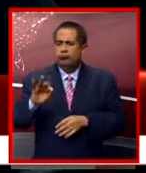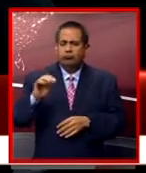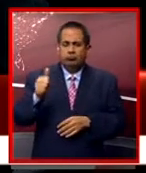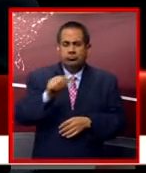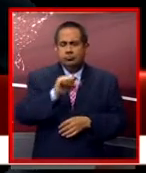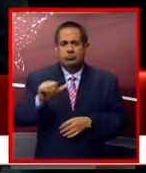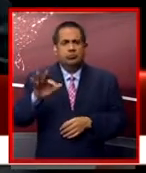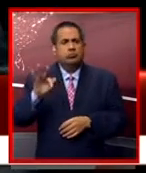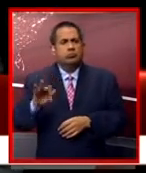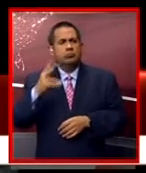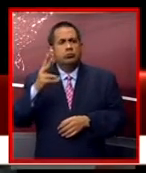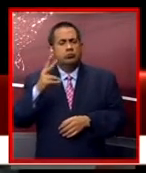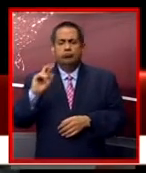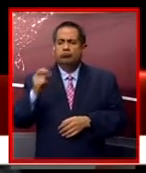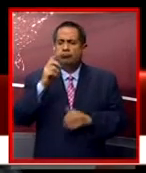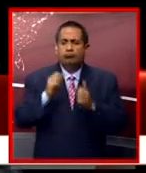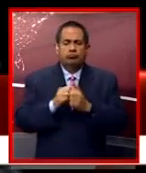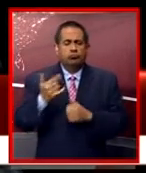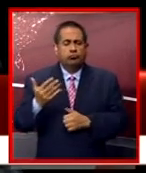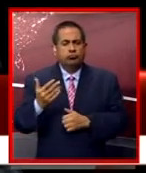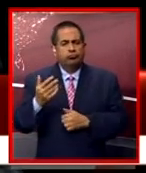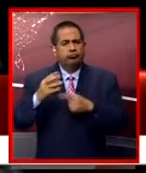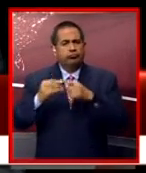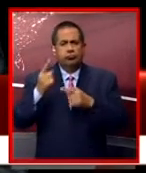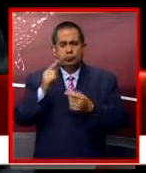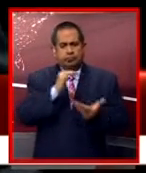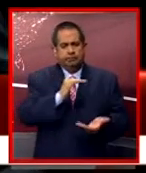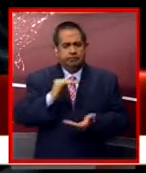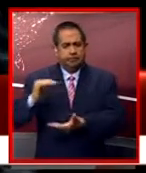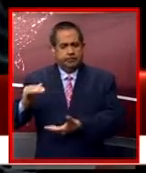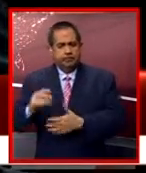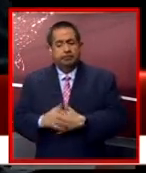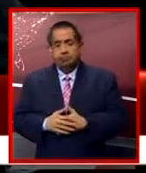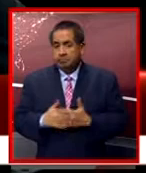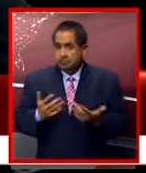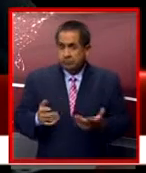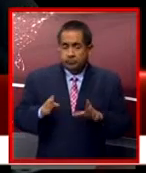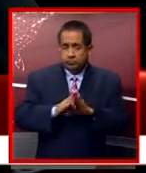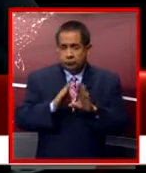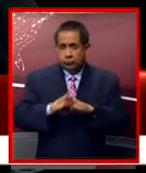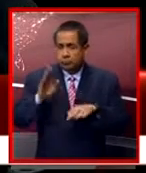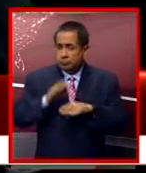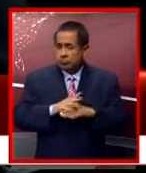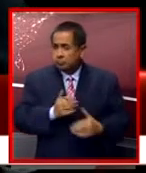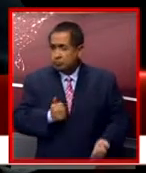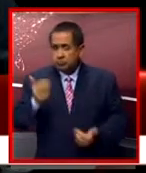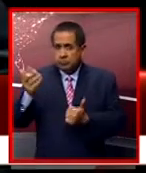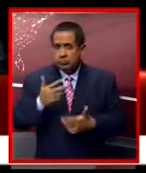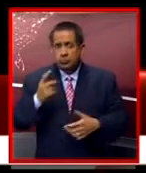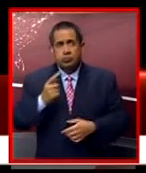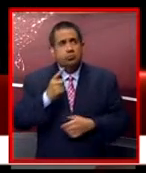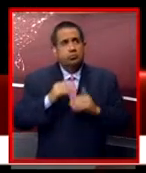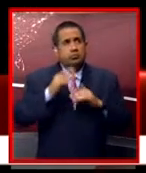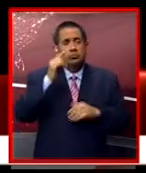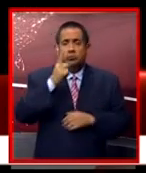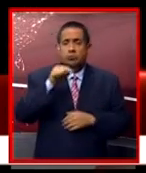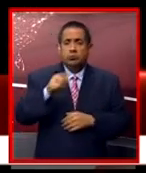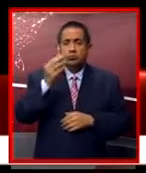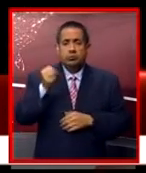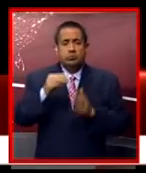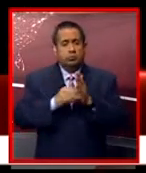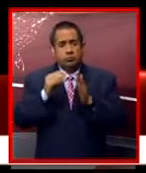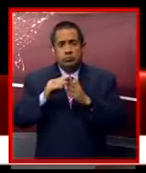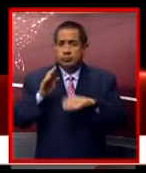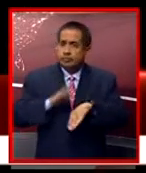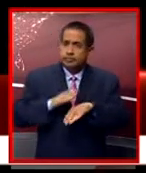a 48 dólares con 50 por barril, con una mayor plataforma de producción en ascenso de 1.9 millones de barriles diarios